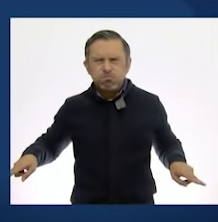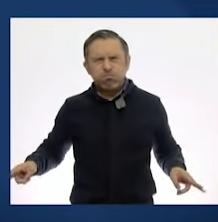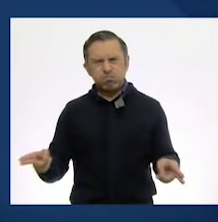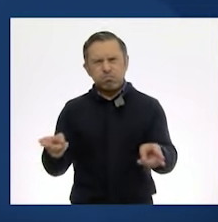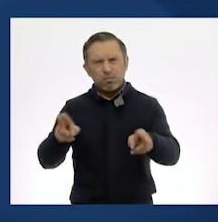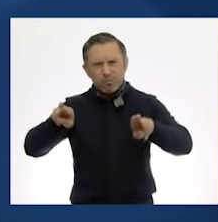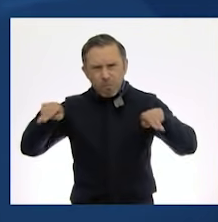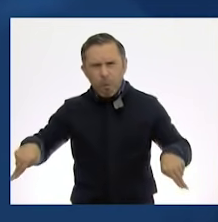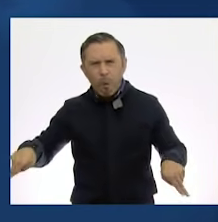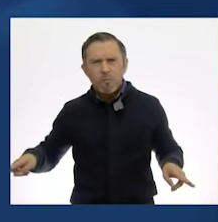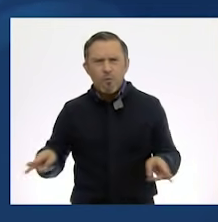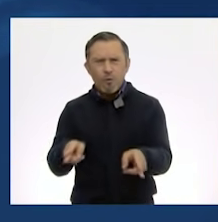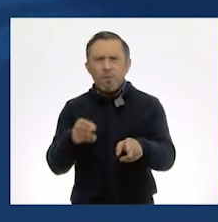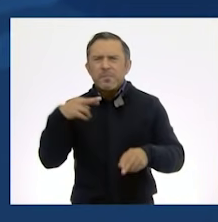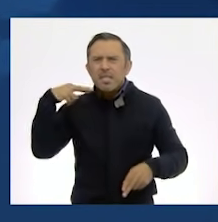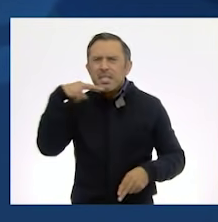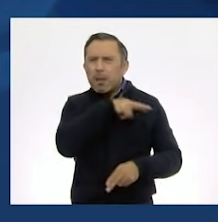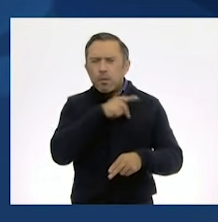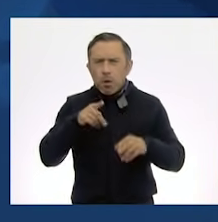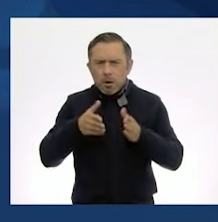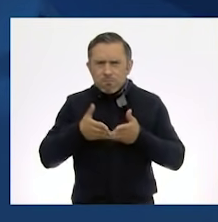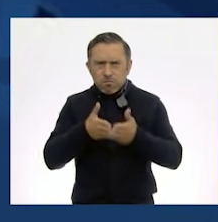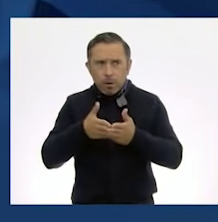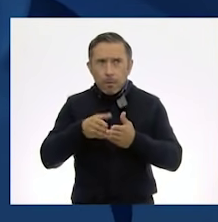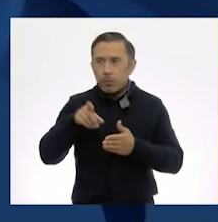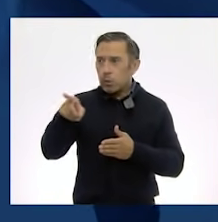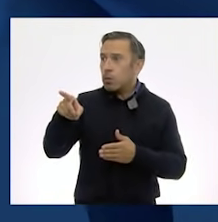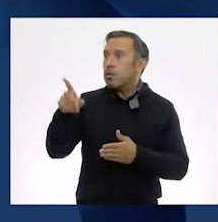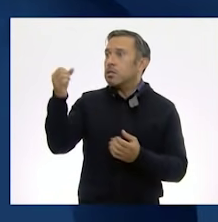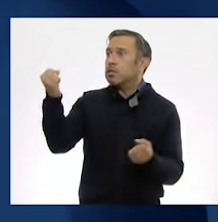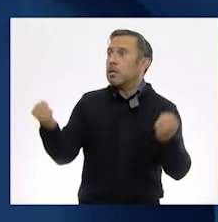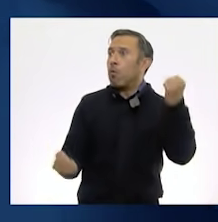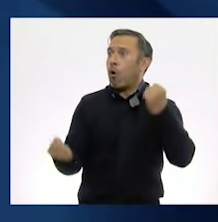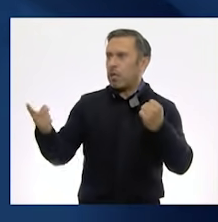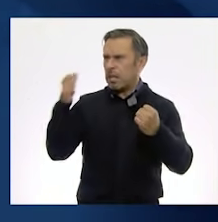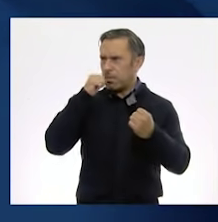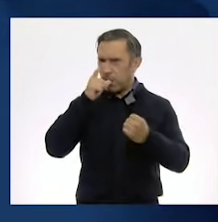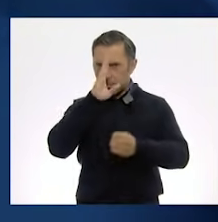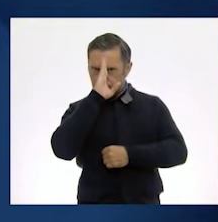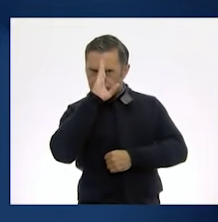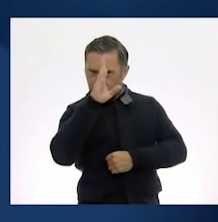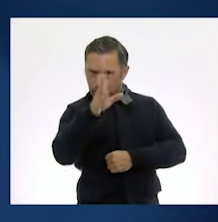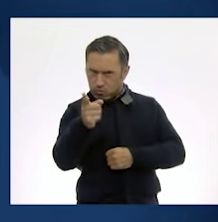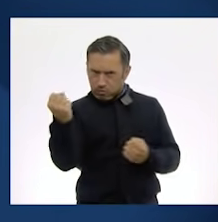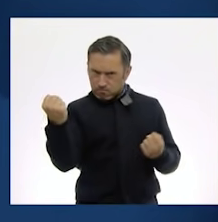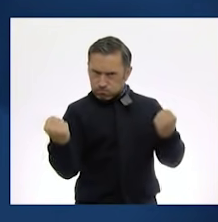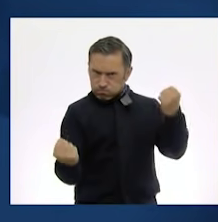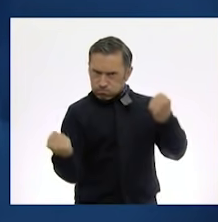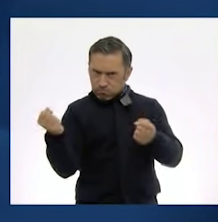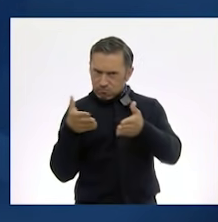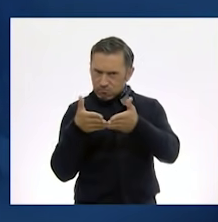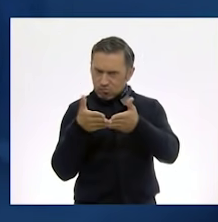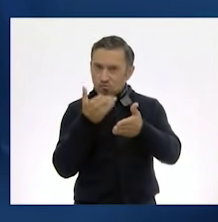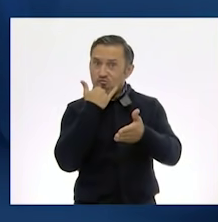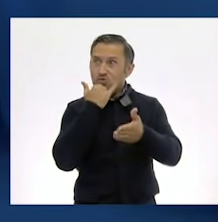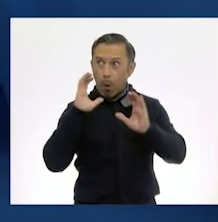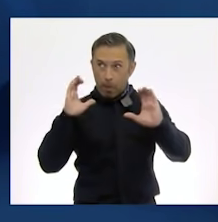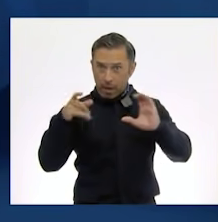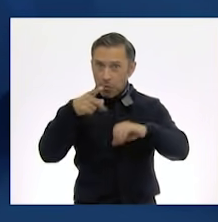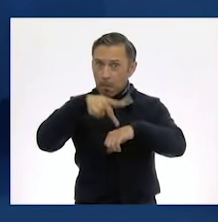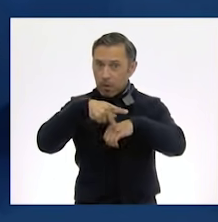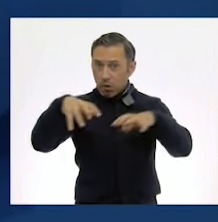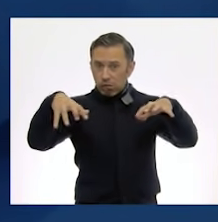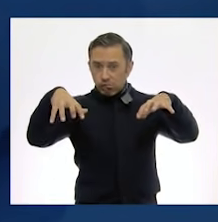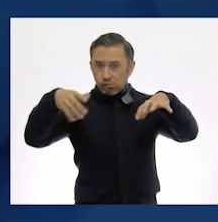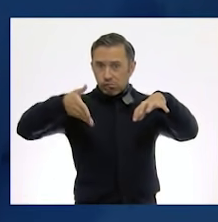rocas. Y tú, timonel, procura mantener el navío siempre en línea recta, cuidando al mismo tiempo de no chocar contra las rocas y